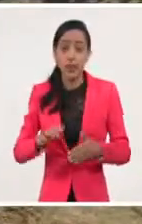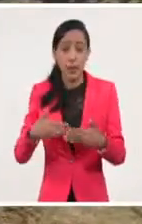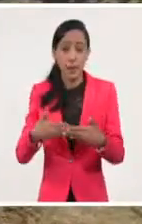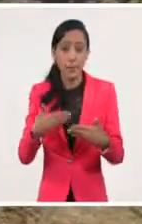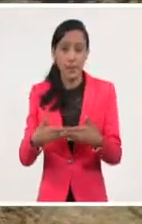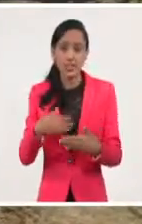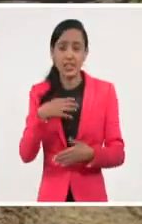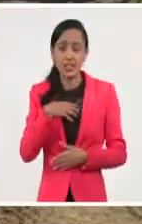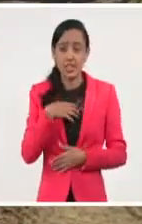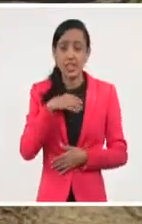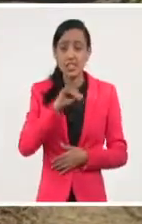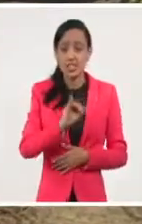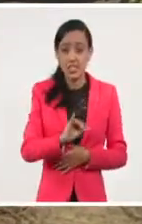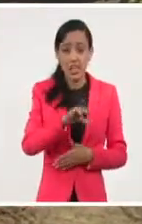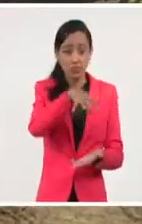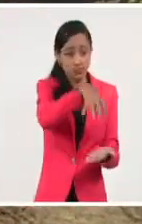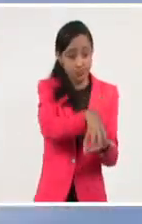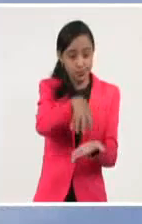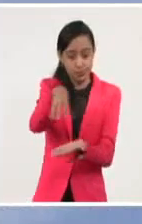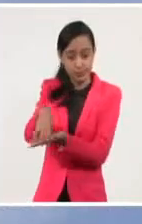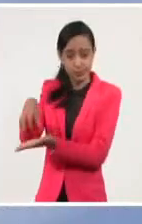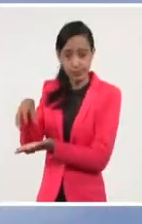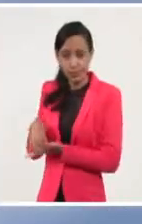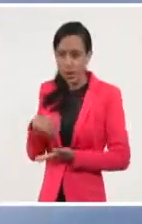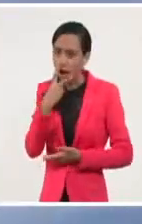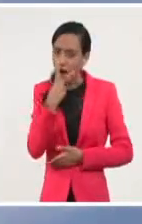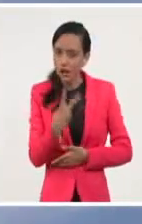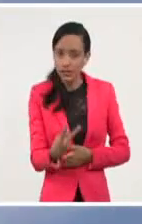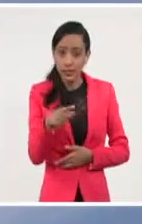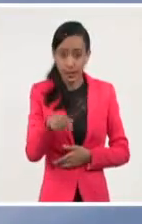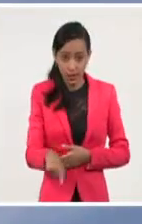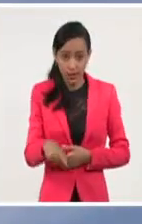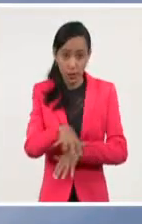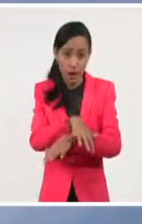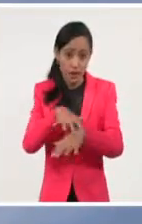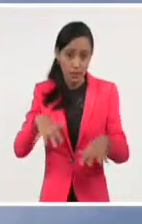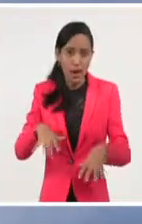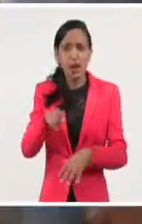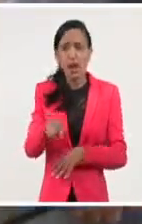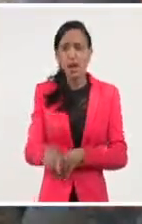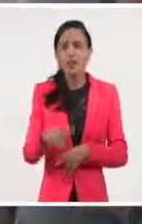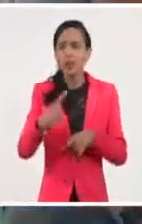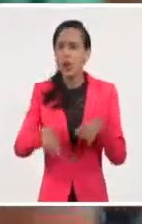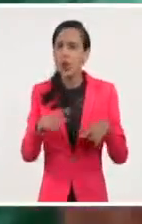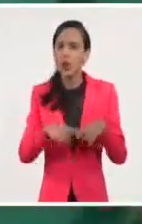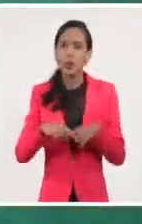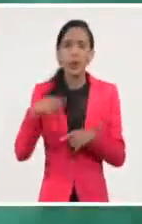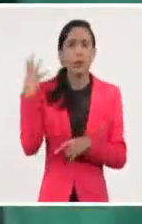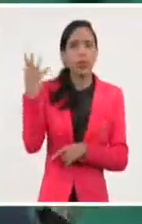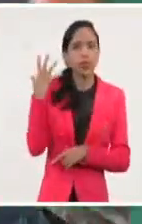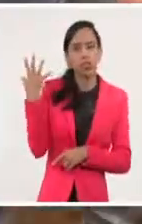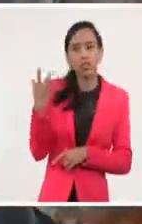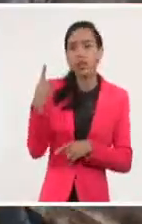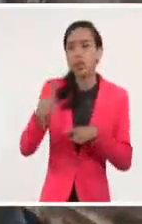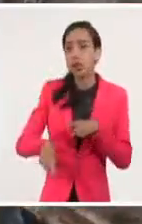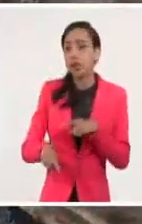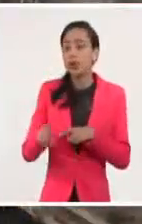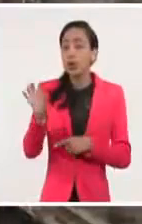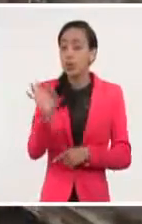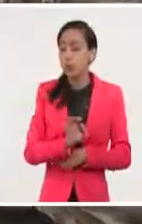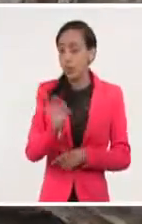con 6 módulos como este especializados en búfalos, donde emplean fuentes renovables de energía y como